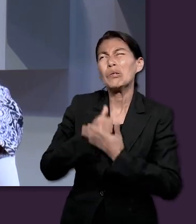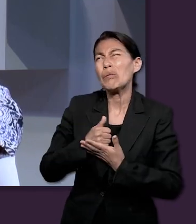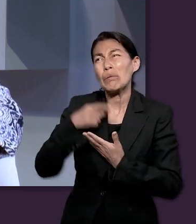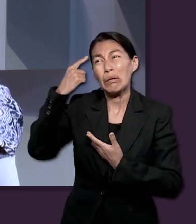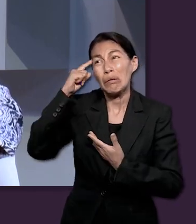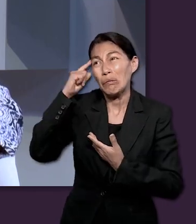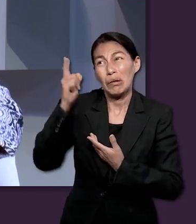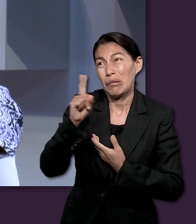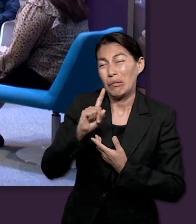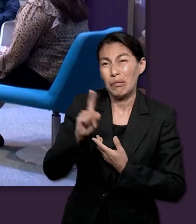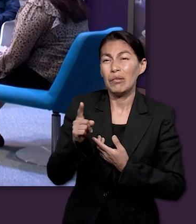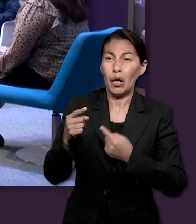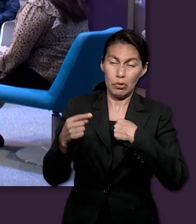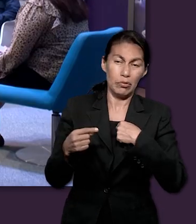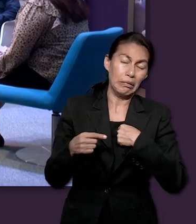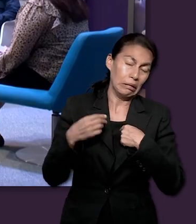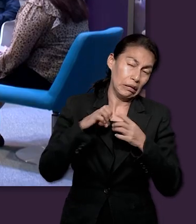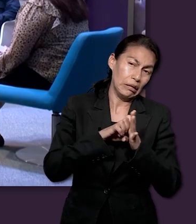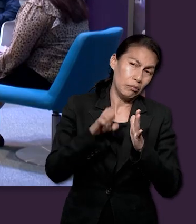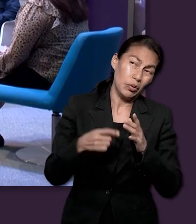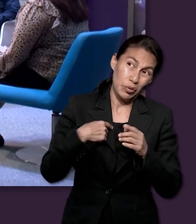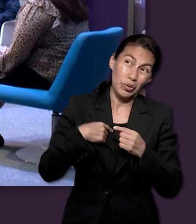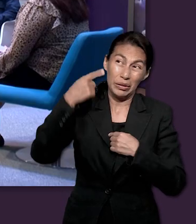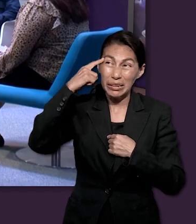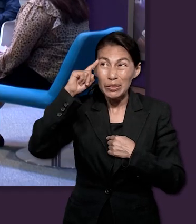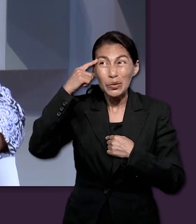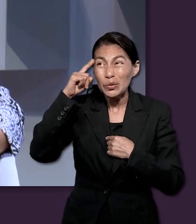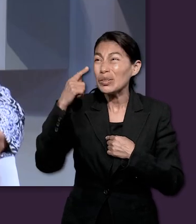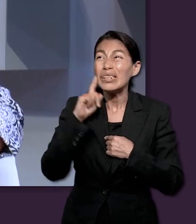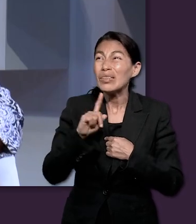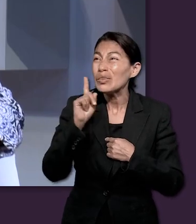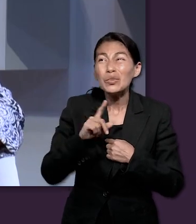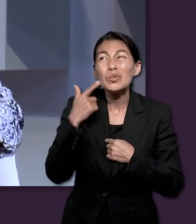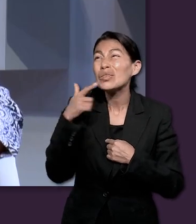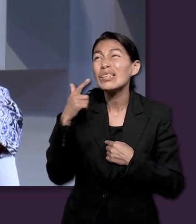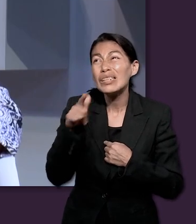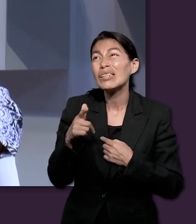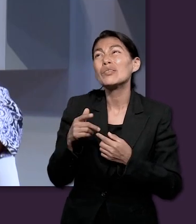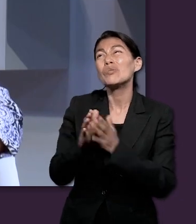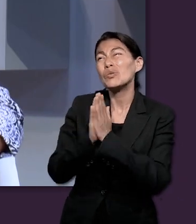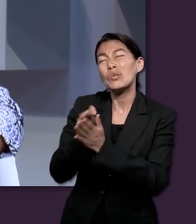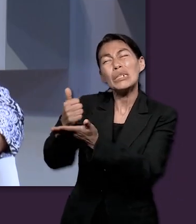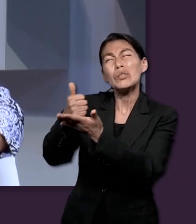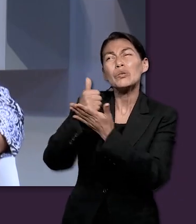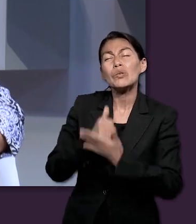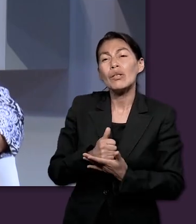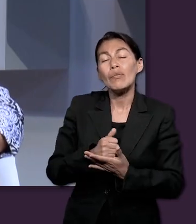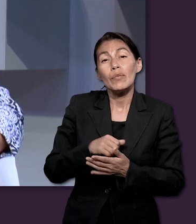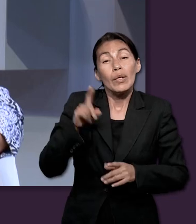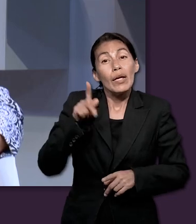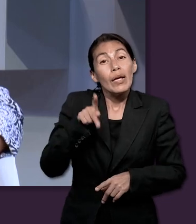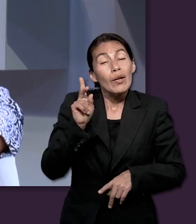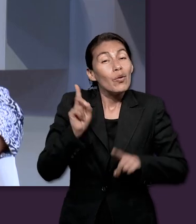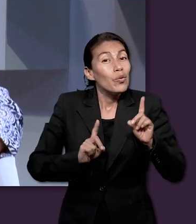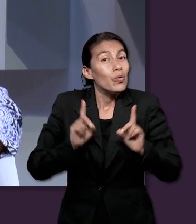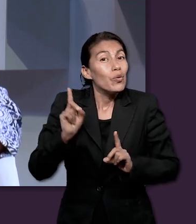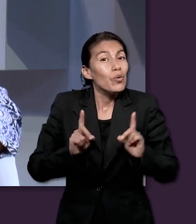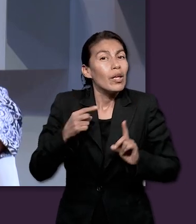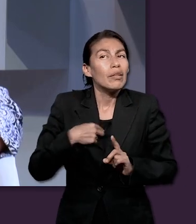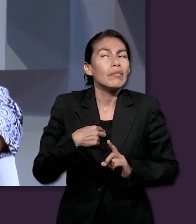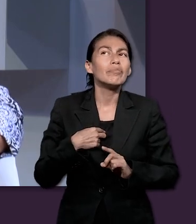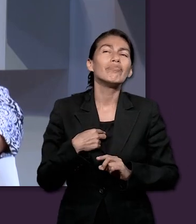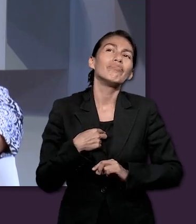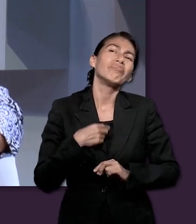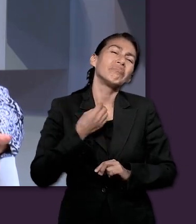favor, ayúdame a no ser tan enojón. Ese es en mi caso, ¿no? Señor, ayúdame a no ser tan enojona, pero a lo mejor yo no pongo de mi parte para